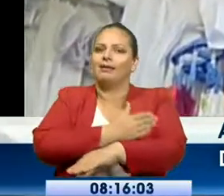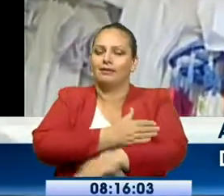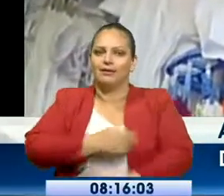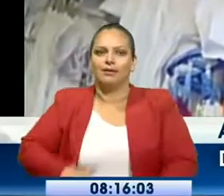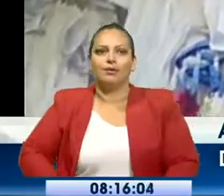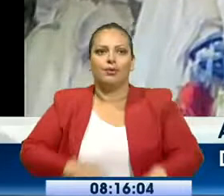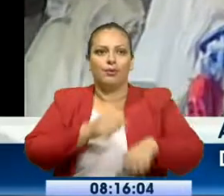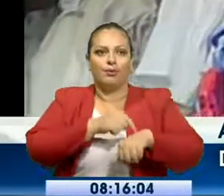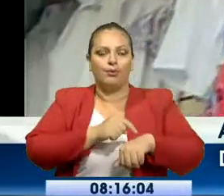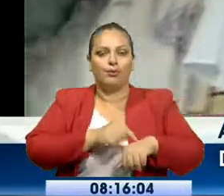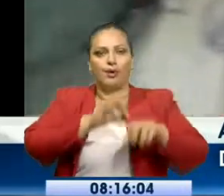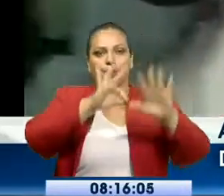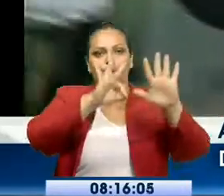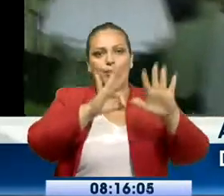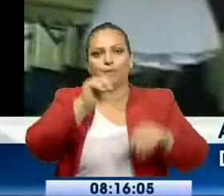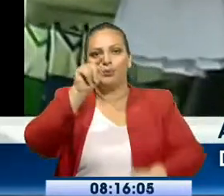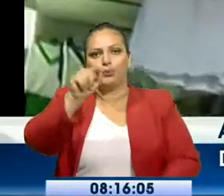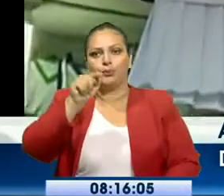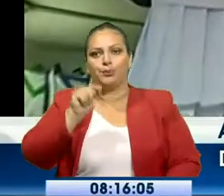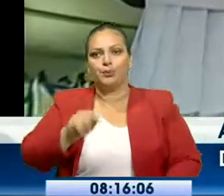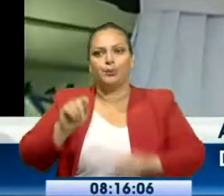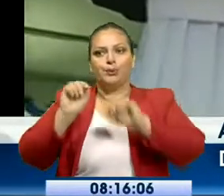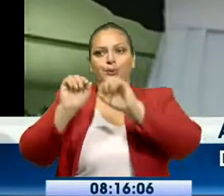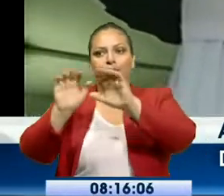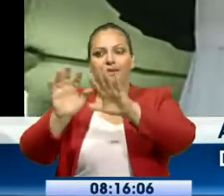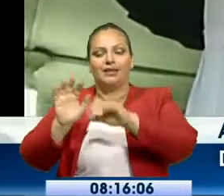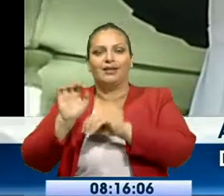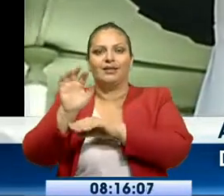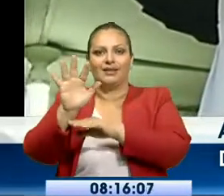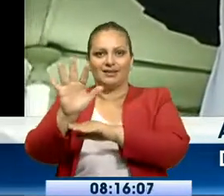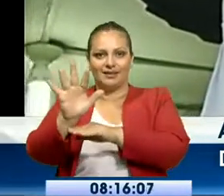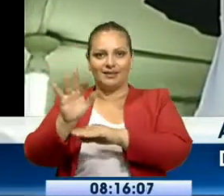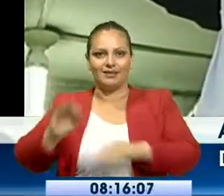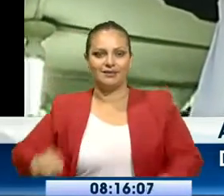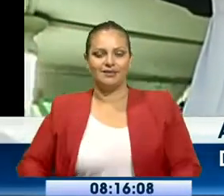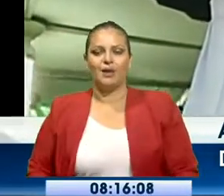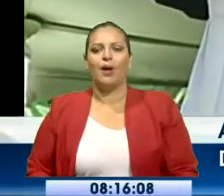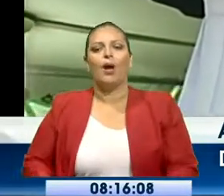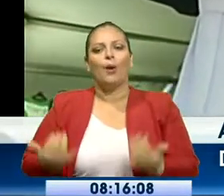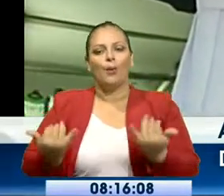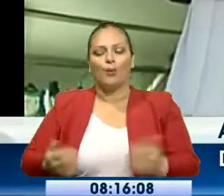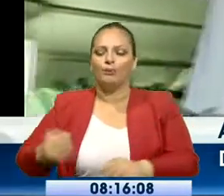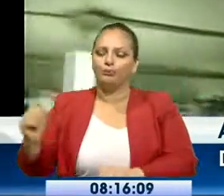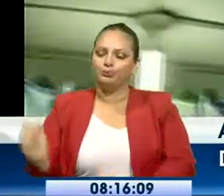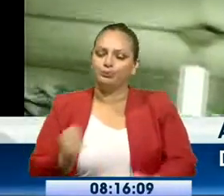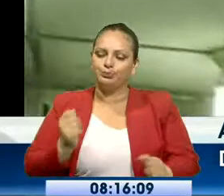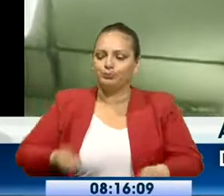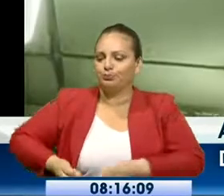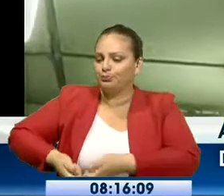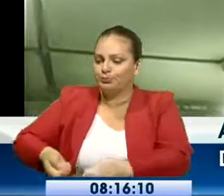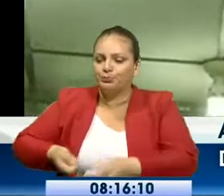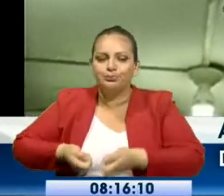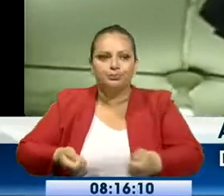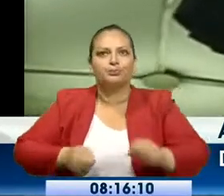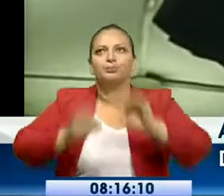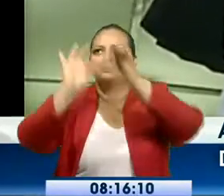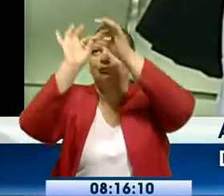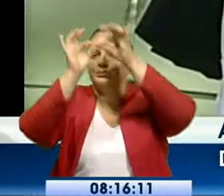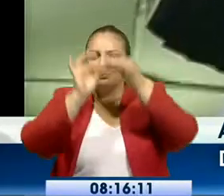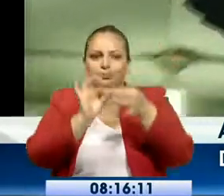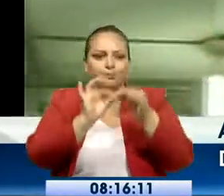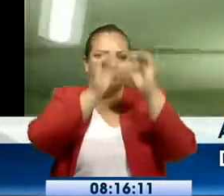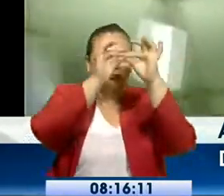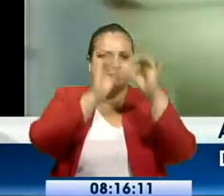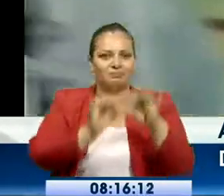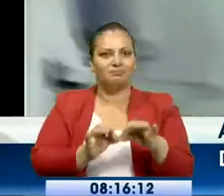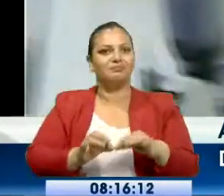todavía no están abiertos todos los locales están realizando la limpieza pero aquí me comentan los comerciantes que están dando un